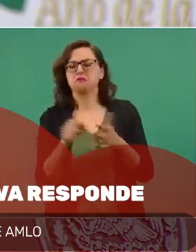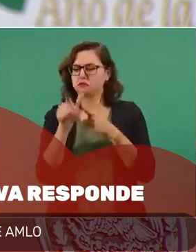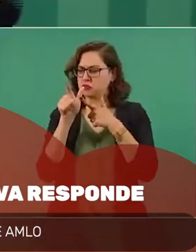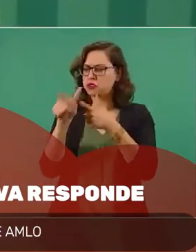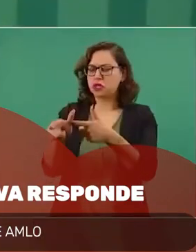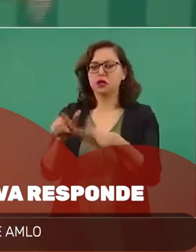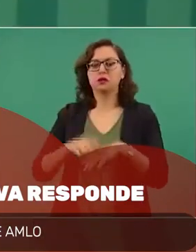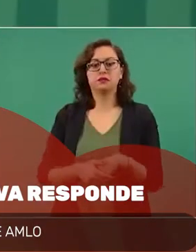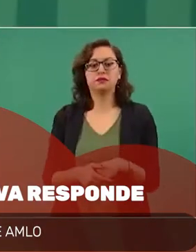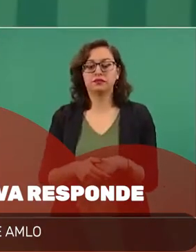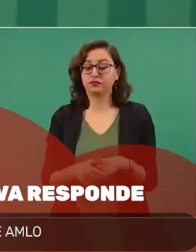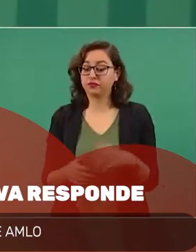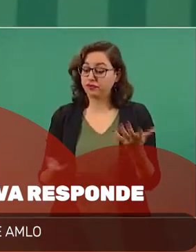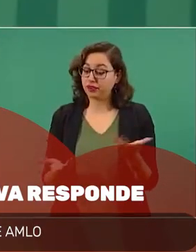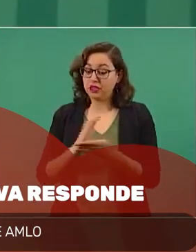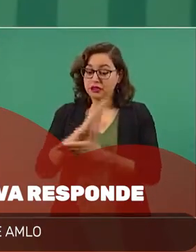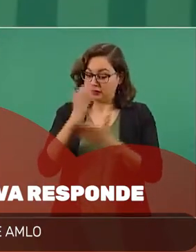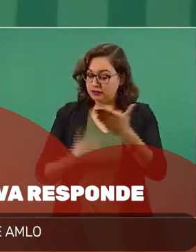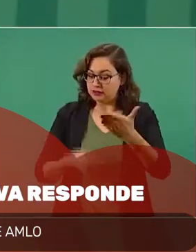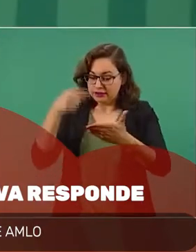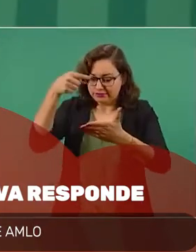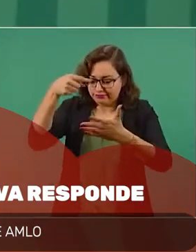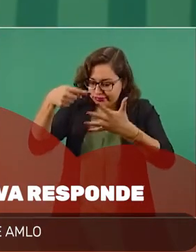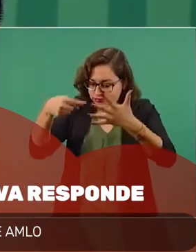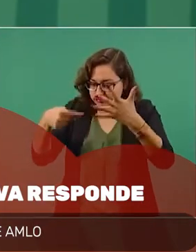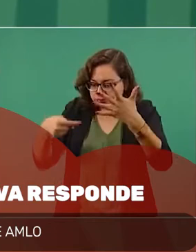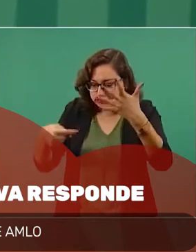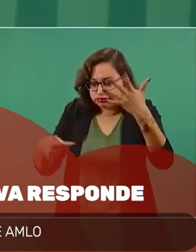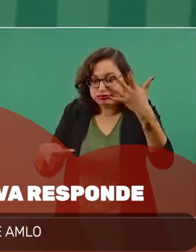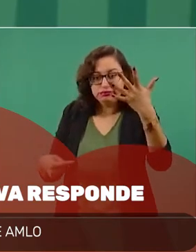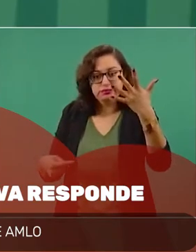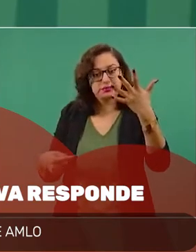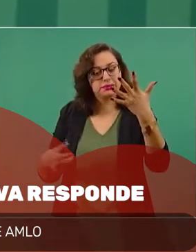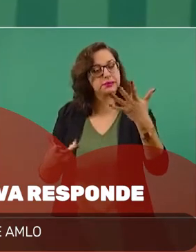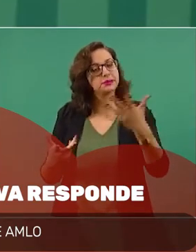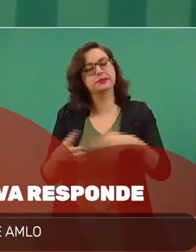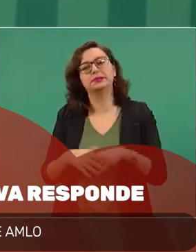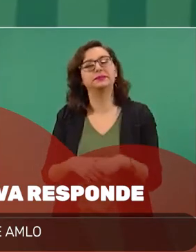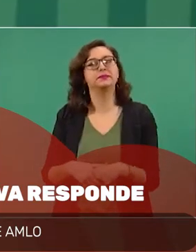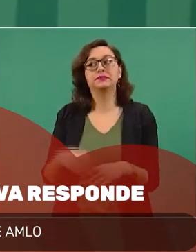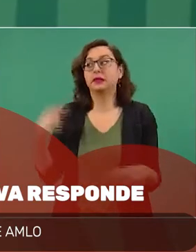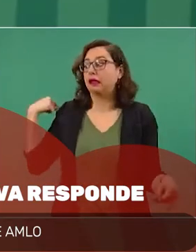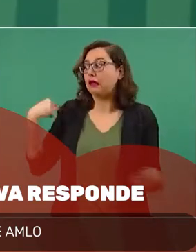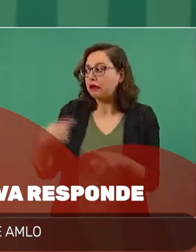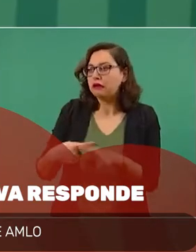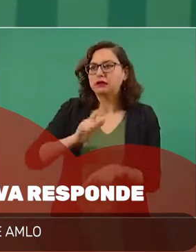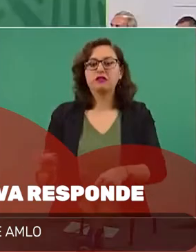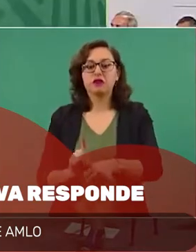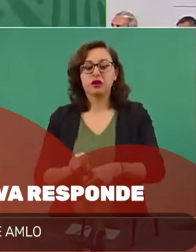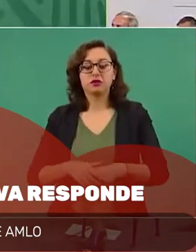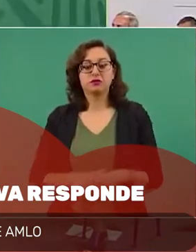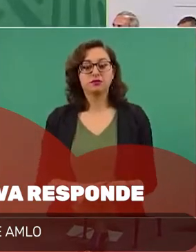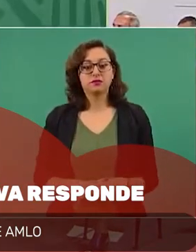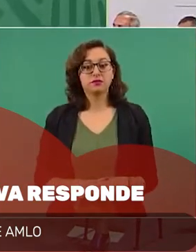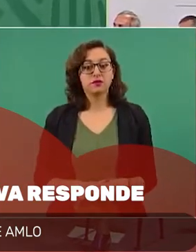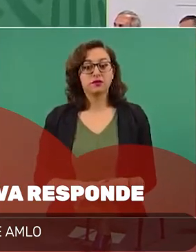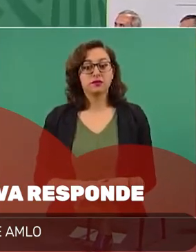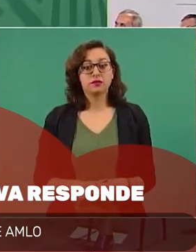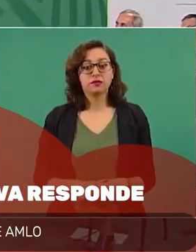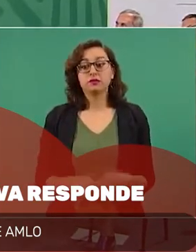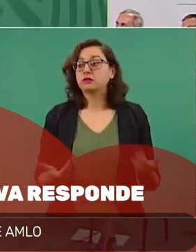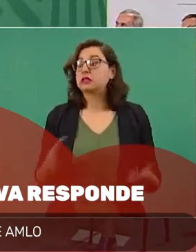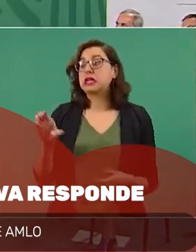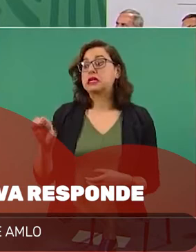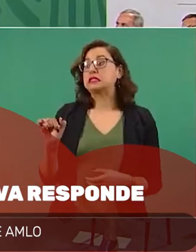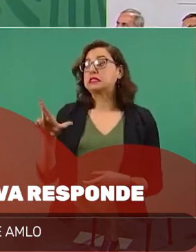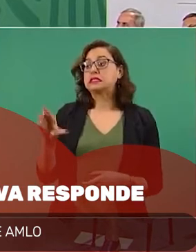Gómez Leyva recibe dinero del gobierno de manera indirecta, además de que forma parte de jugoso negocio junto a la televisora en la que también trabaja. No es la primera vez que lo hace, lo ha